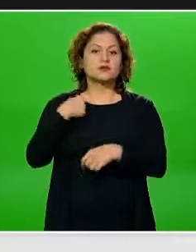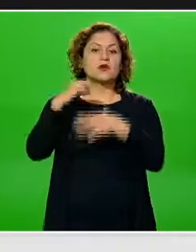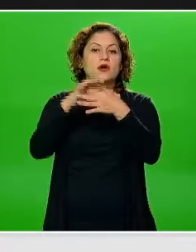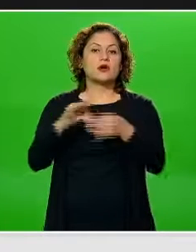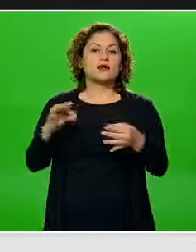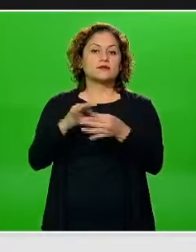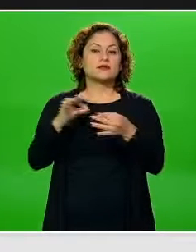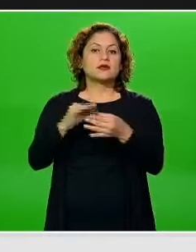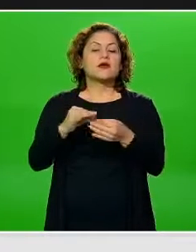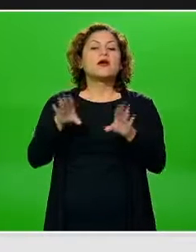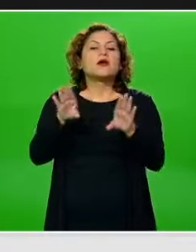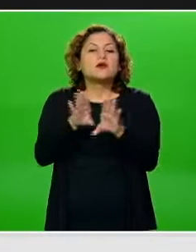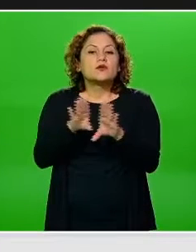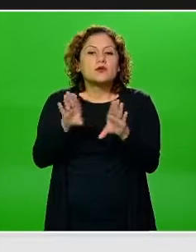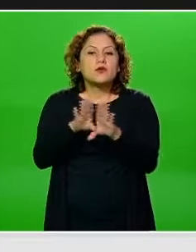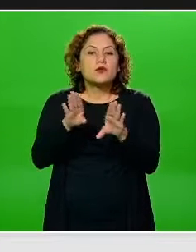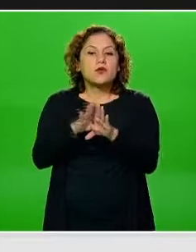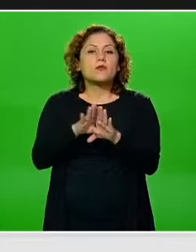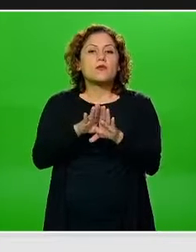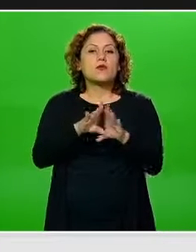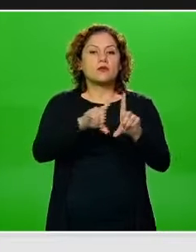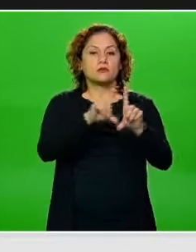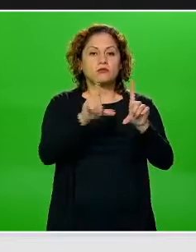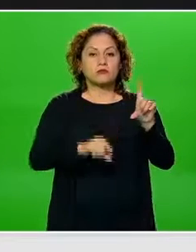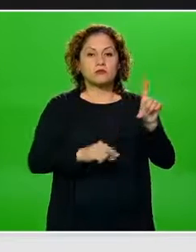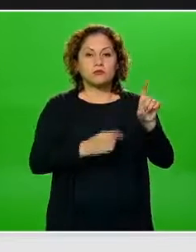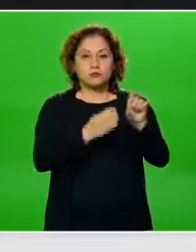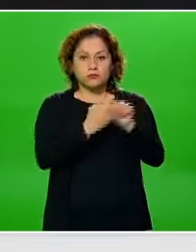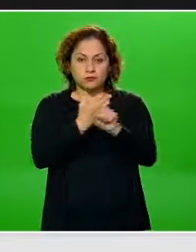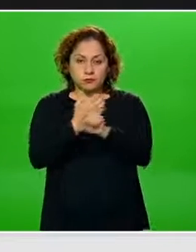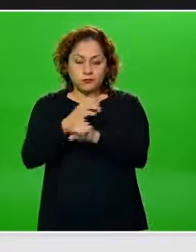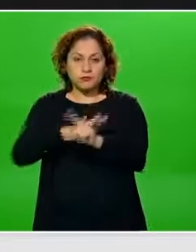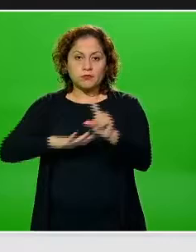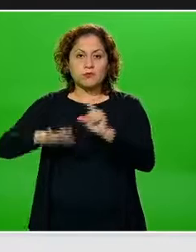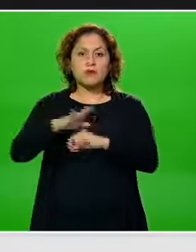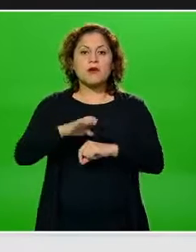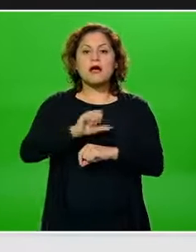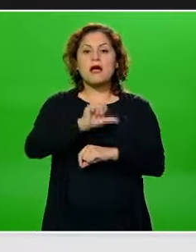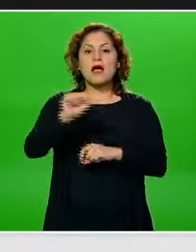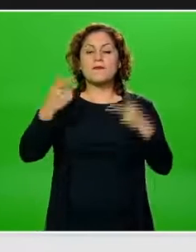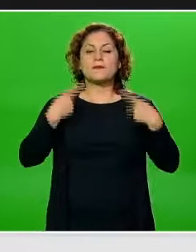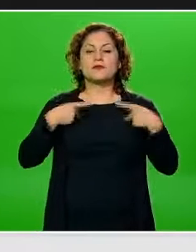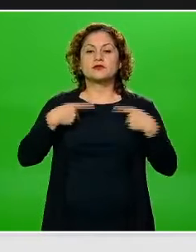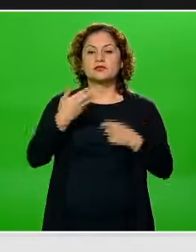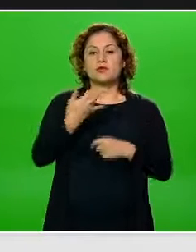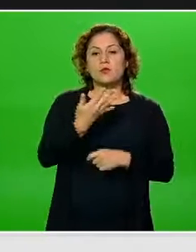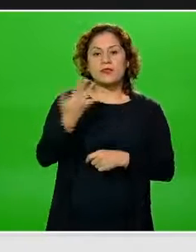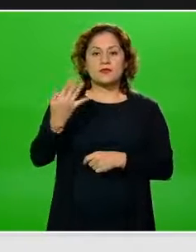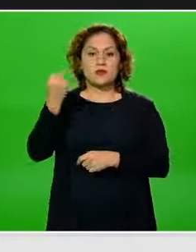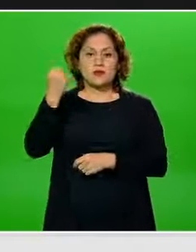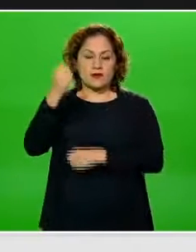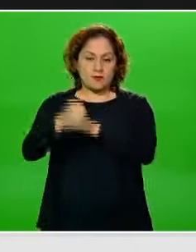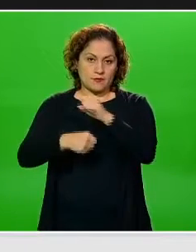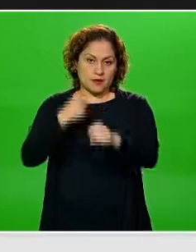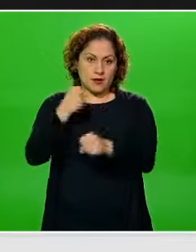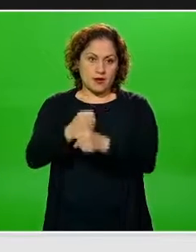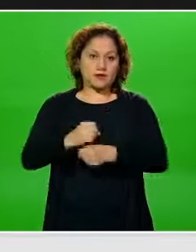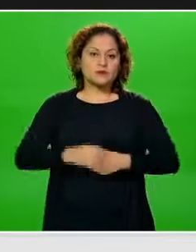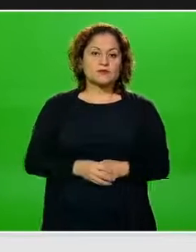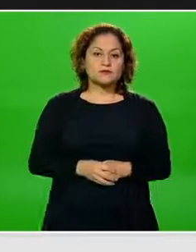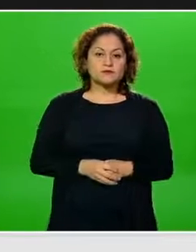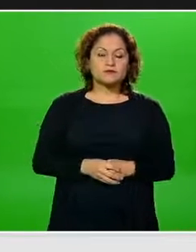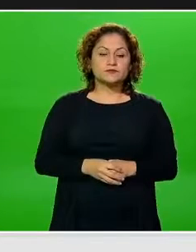por municipio cómo está avanzando este grupo de 50 a 59. Mientras, en la siguiente